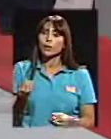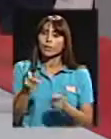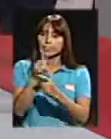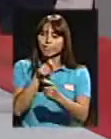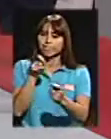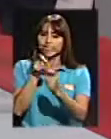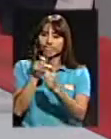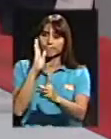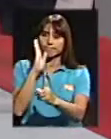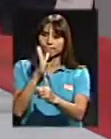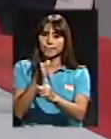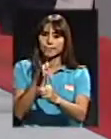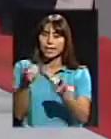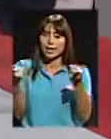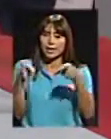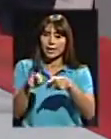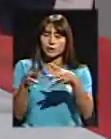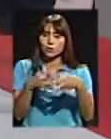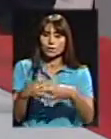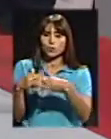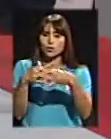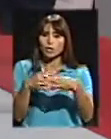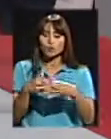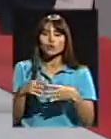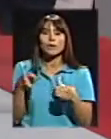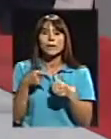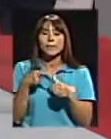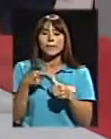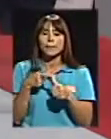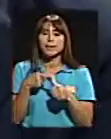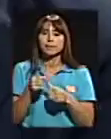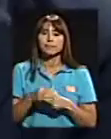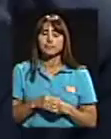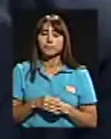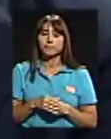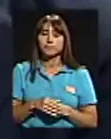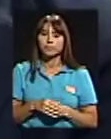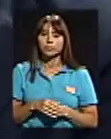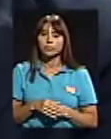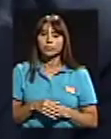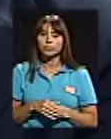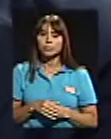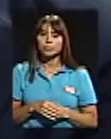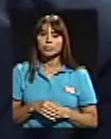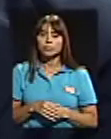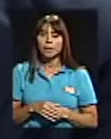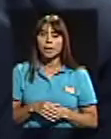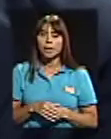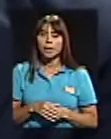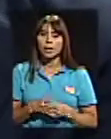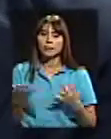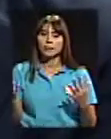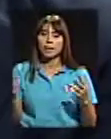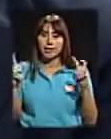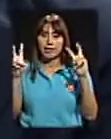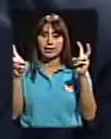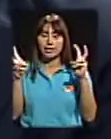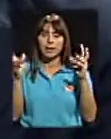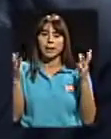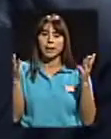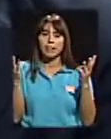puntuales sobre el caso de Estados Unidos. La primera es que en el tema